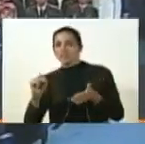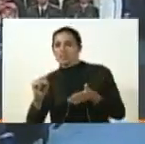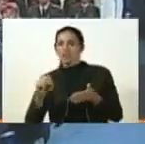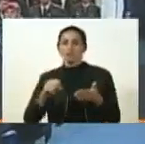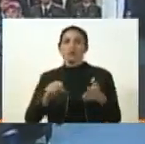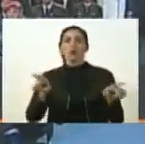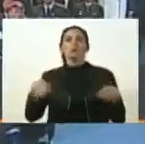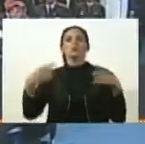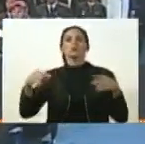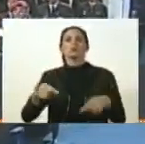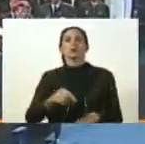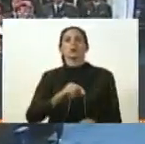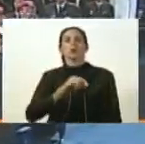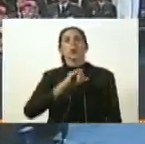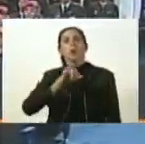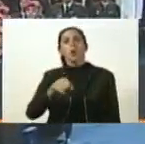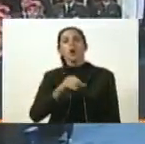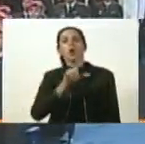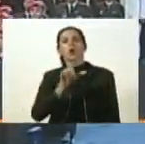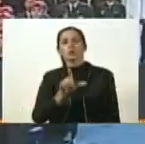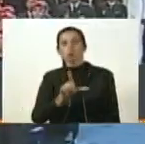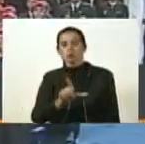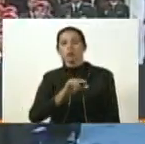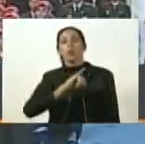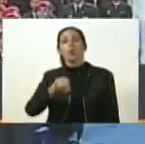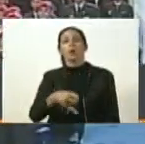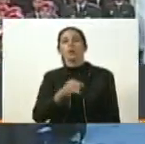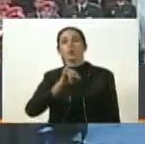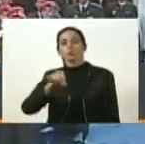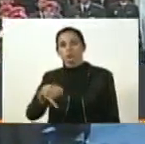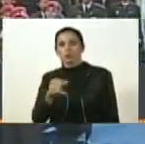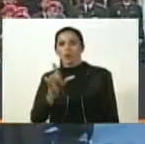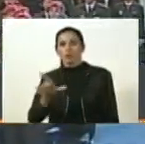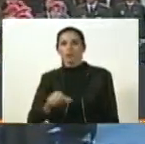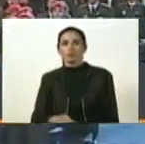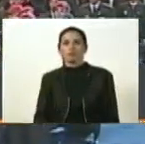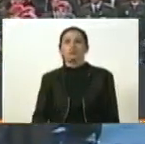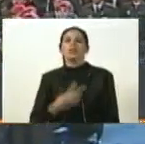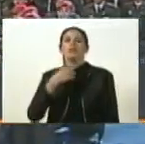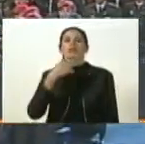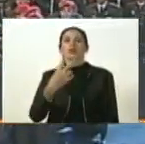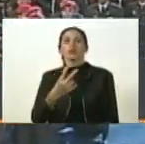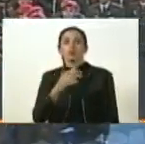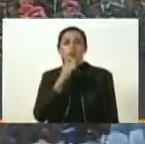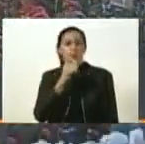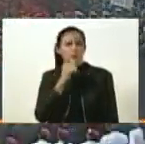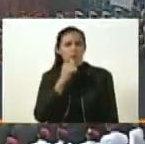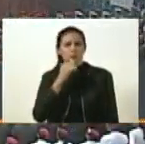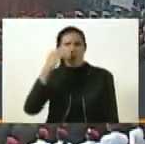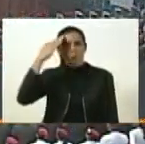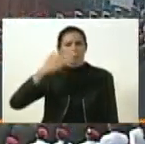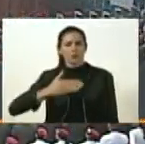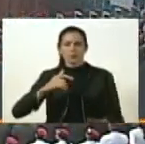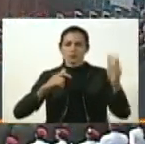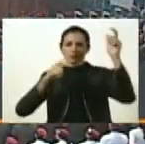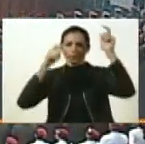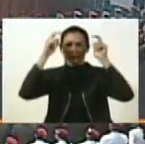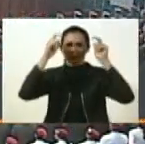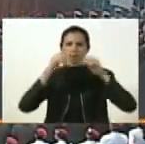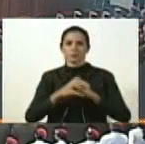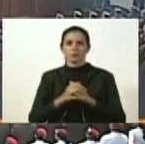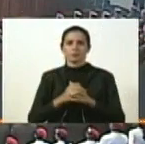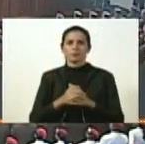José Landaeta, en la voz del Comandante Supremo y Eterno, líder de la Revolución Bolivariana, Hugo